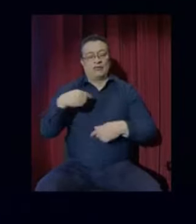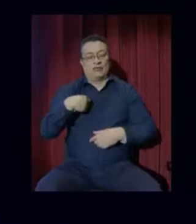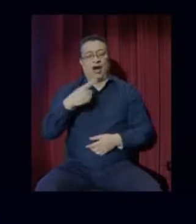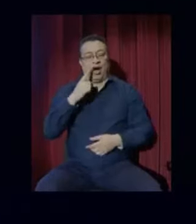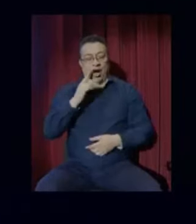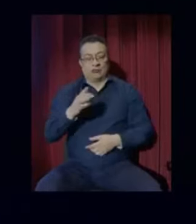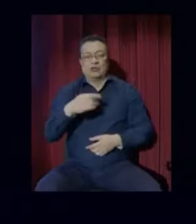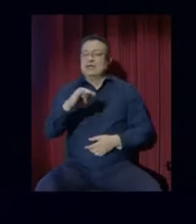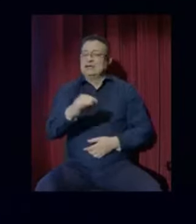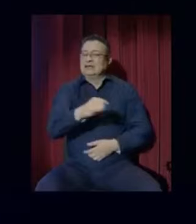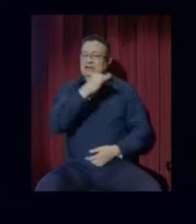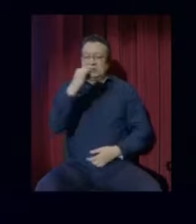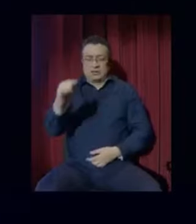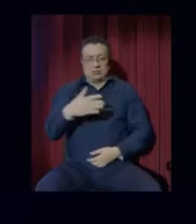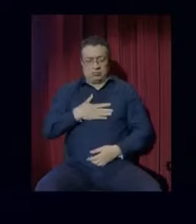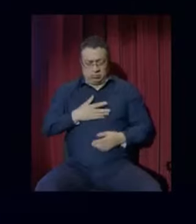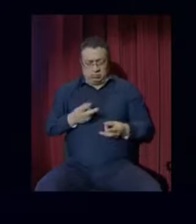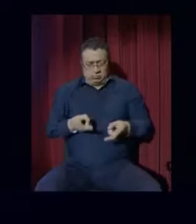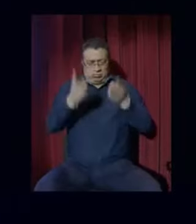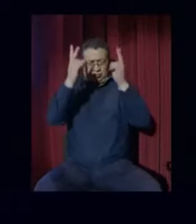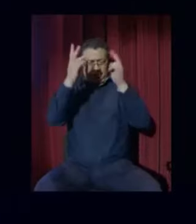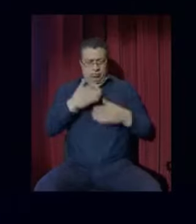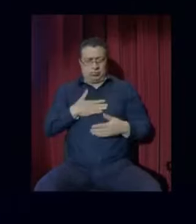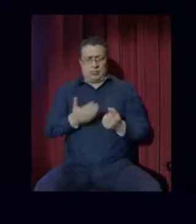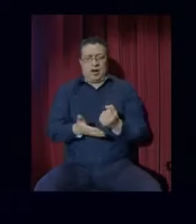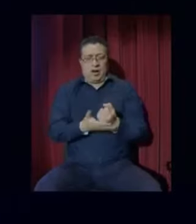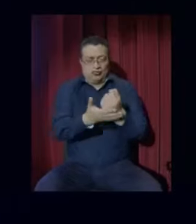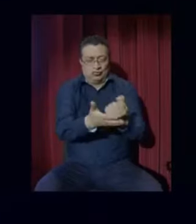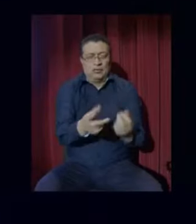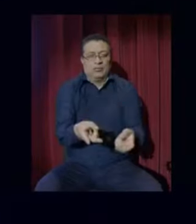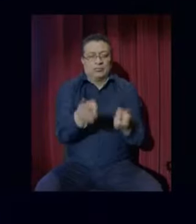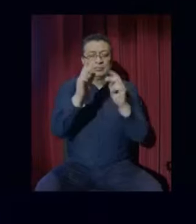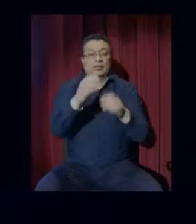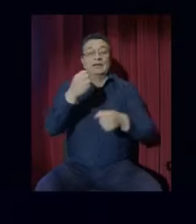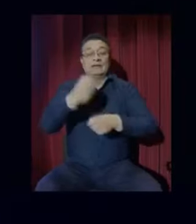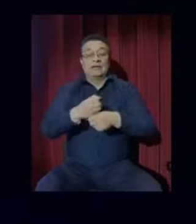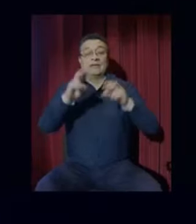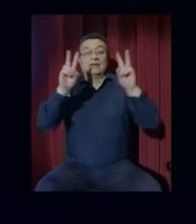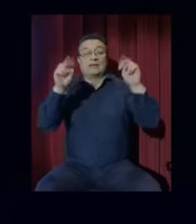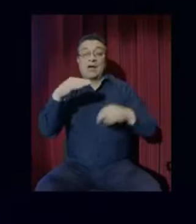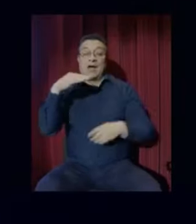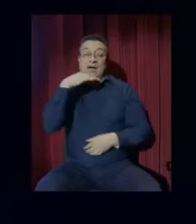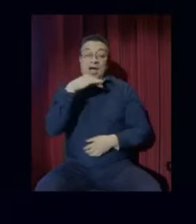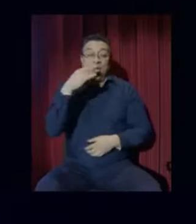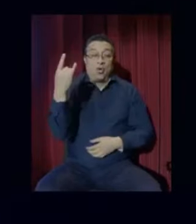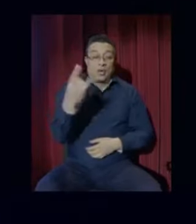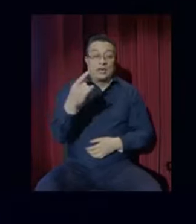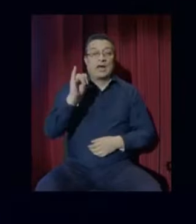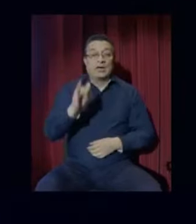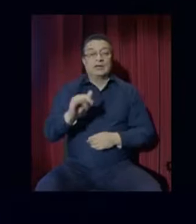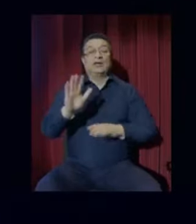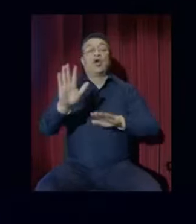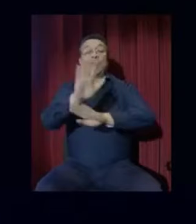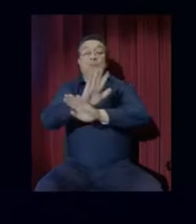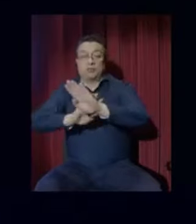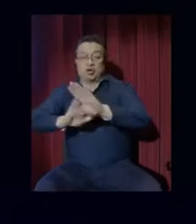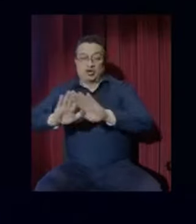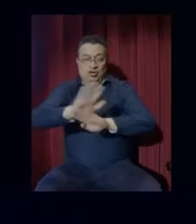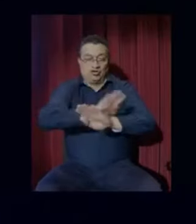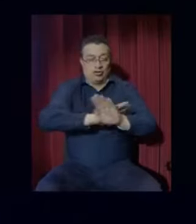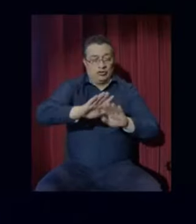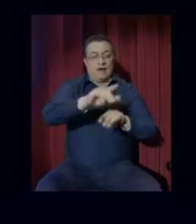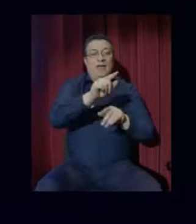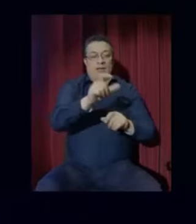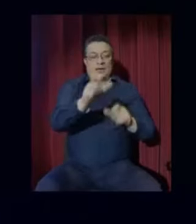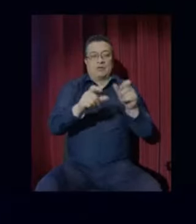siempre cuenten con nosotras nosotros que las labores de emergencia eh Y de abordaje y de protección también